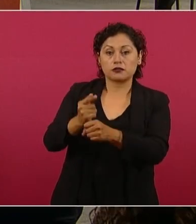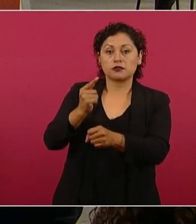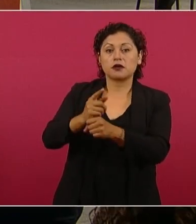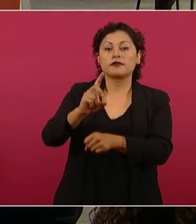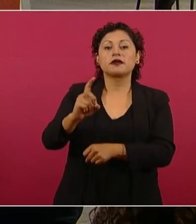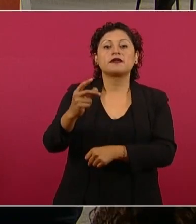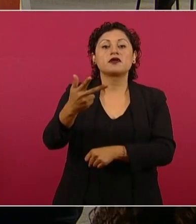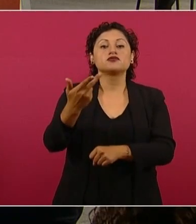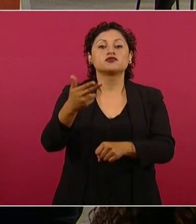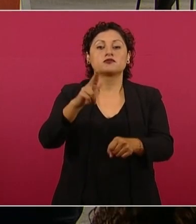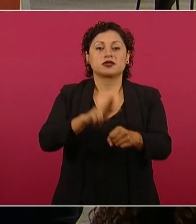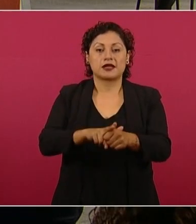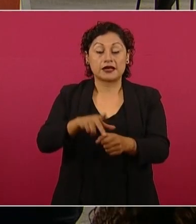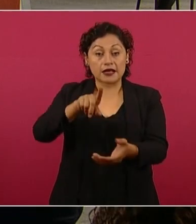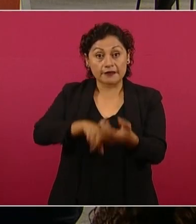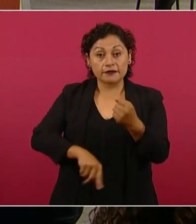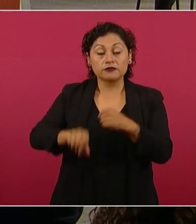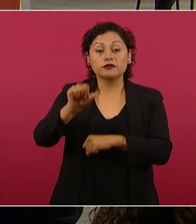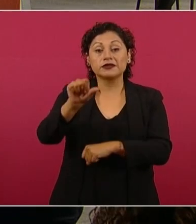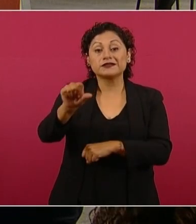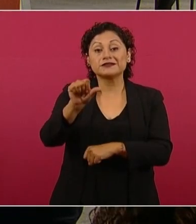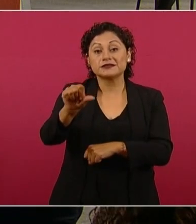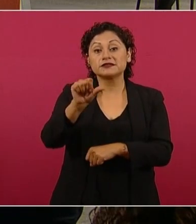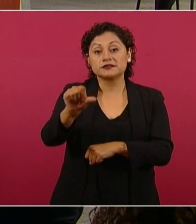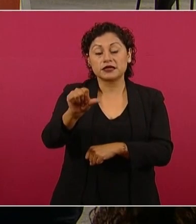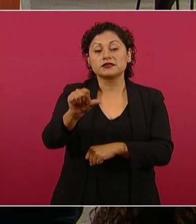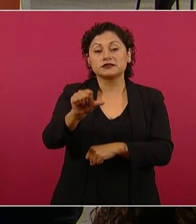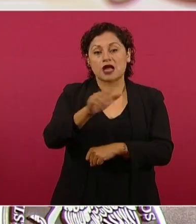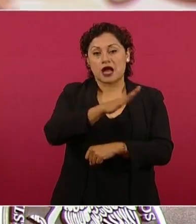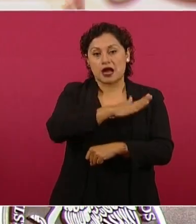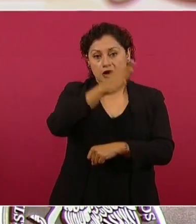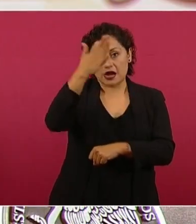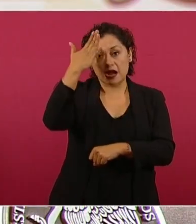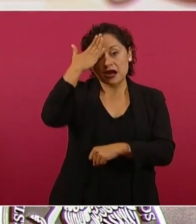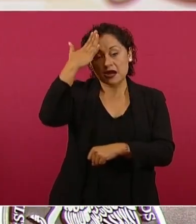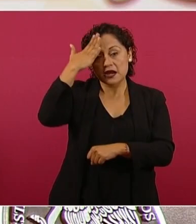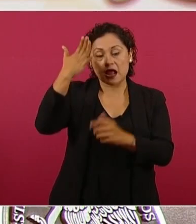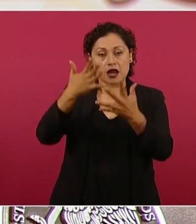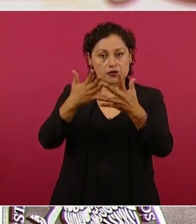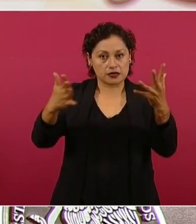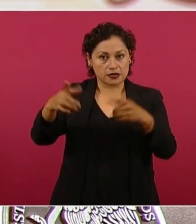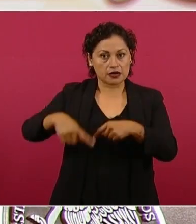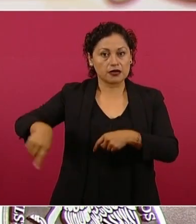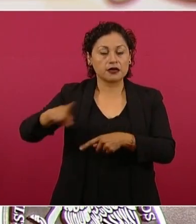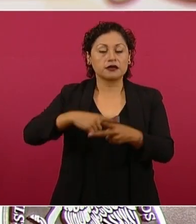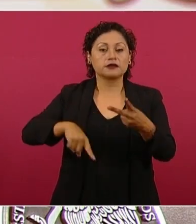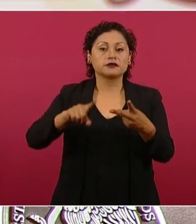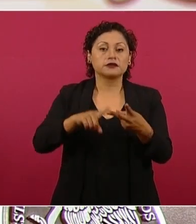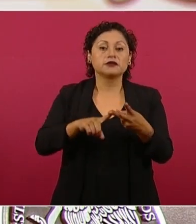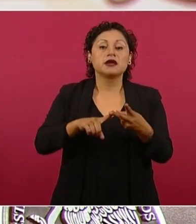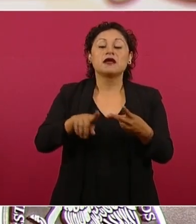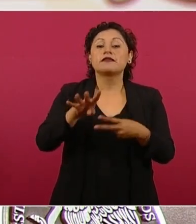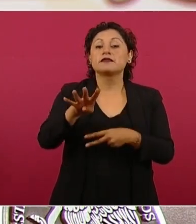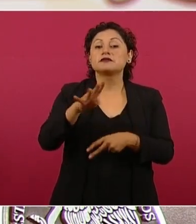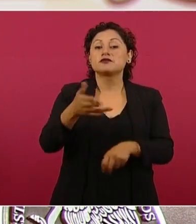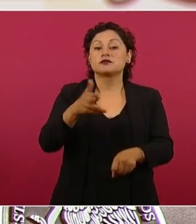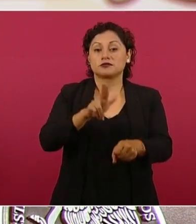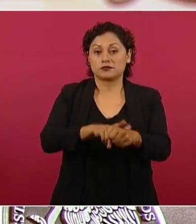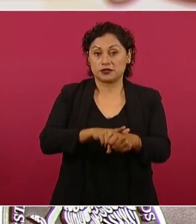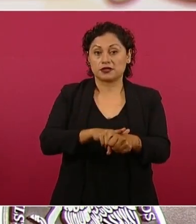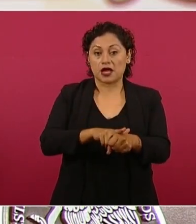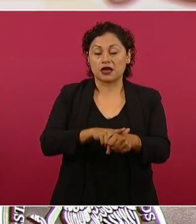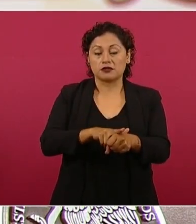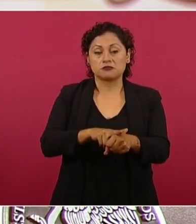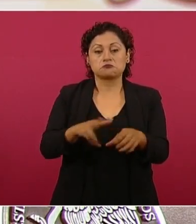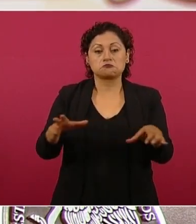hospitales, de los cuales 16 son hospitales generales, que son los más grandes, y 19 hospitales integrales,